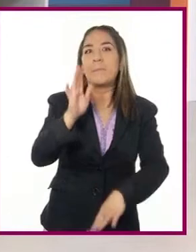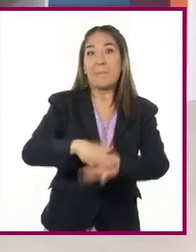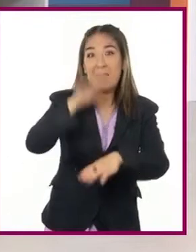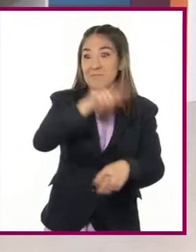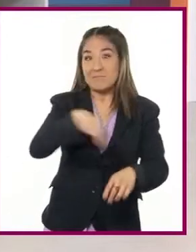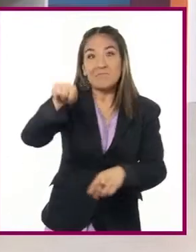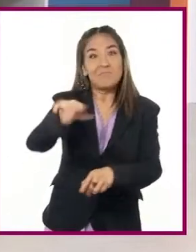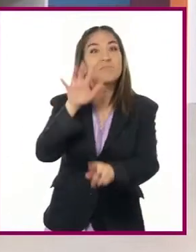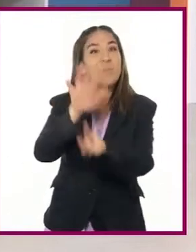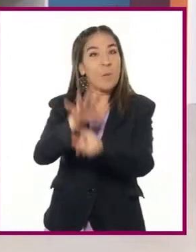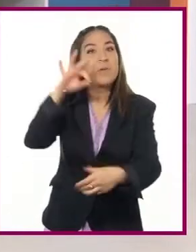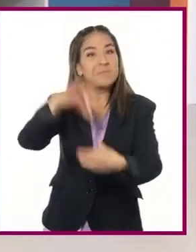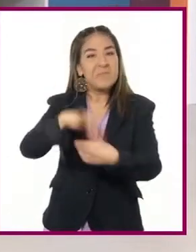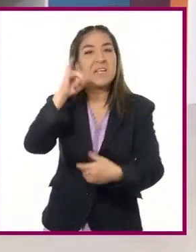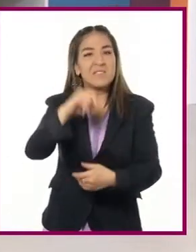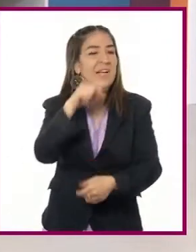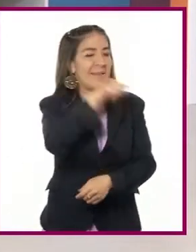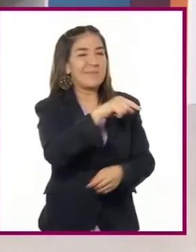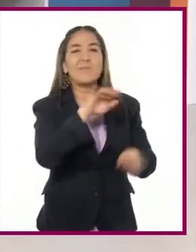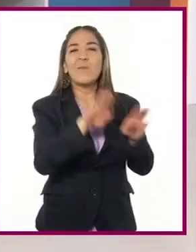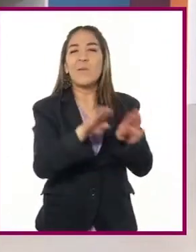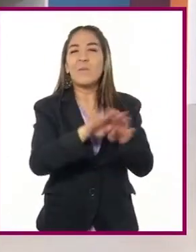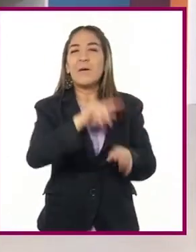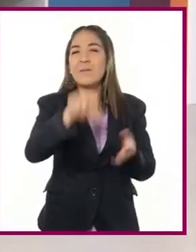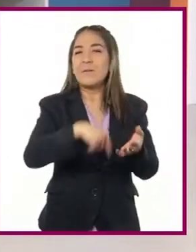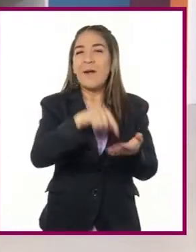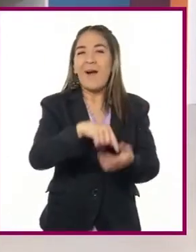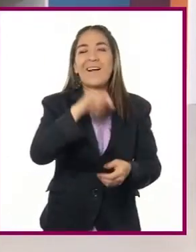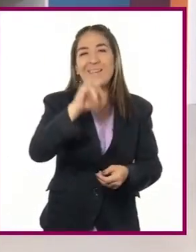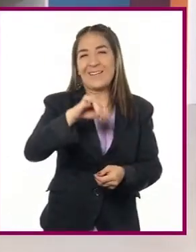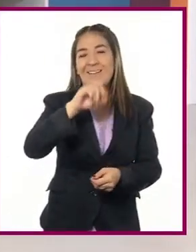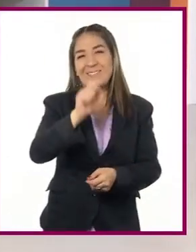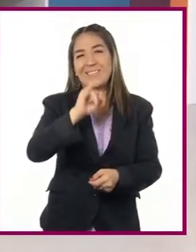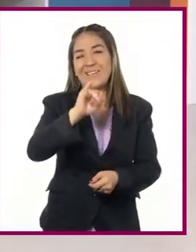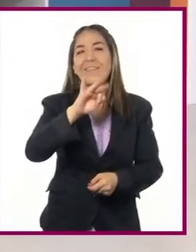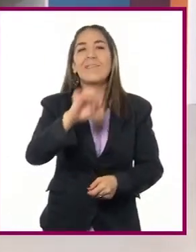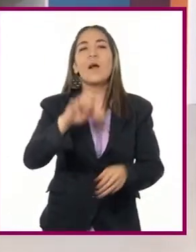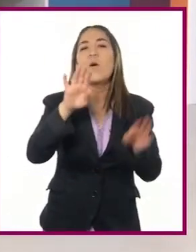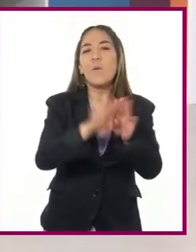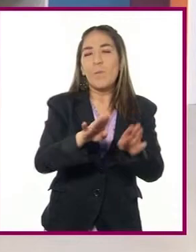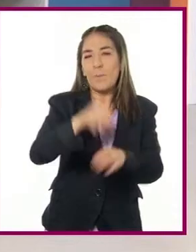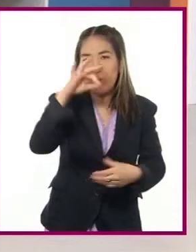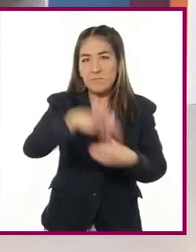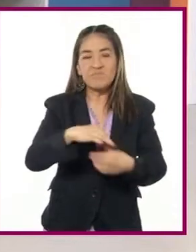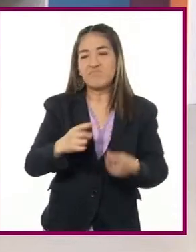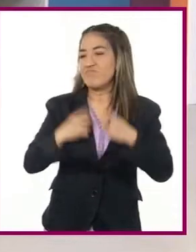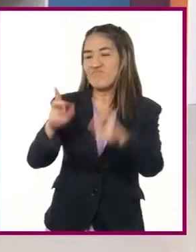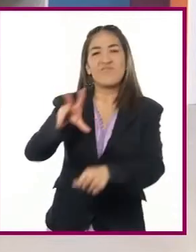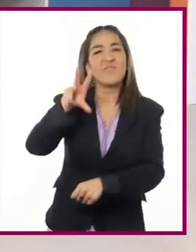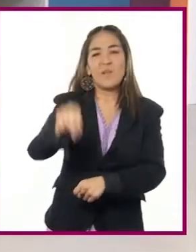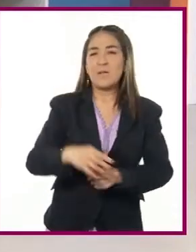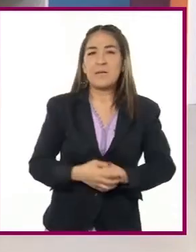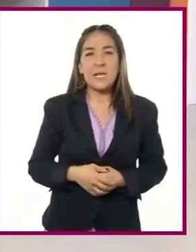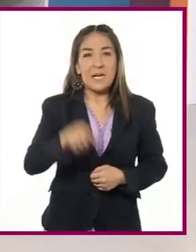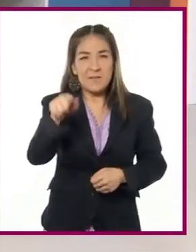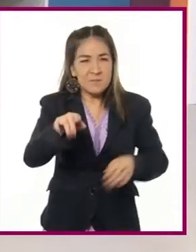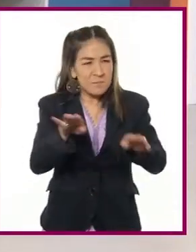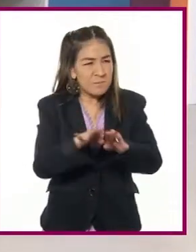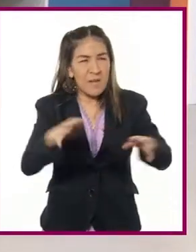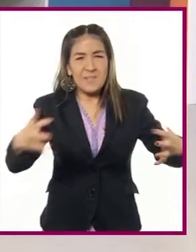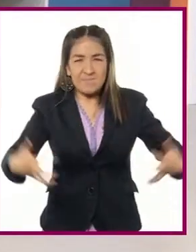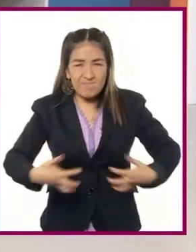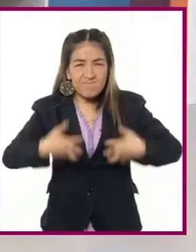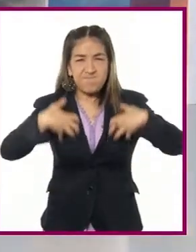votos, el colegio electoral no se lo reconoció. Ella sabía que eso sucedería, pero era la manera de desafiar, en